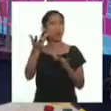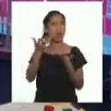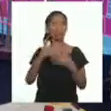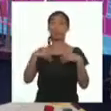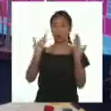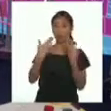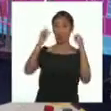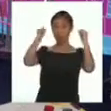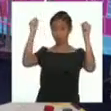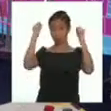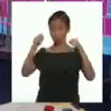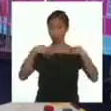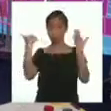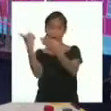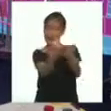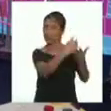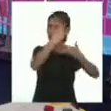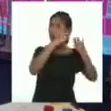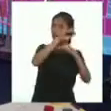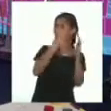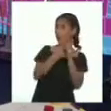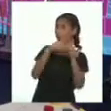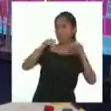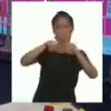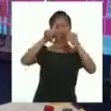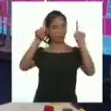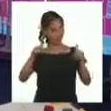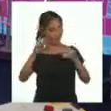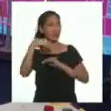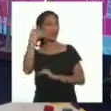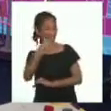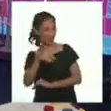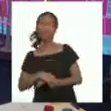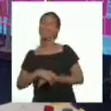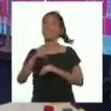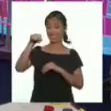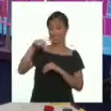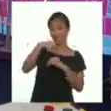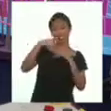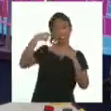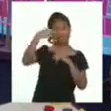de todas y todos? Esta